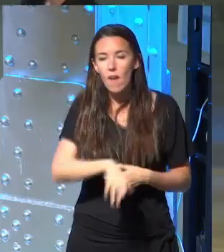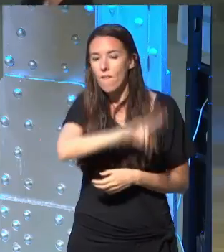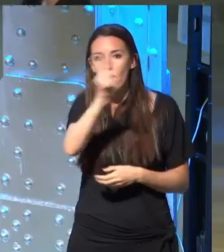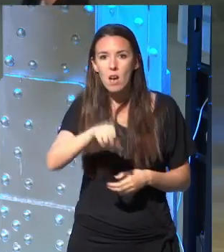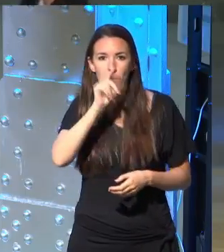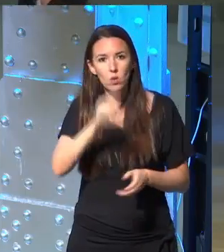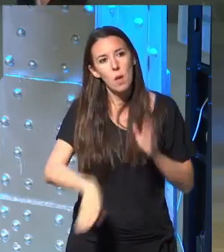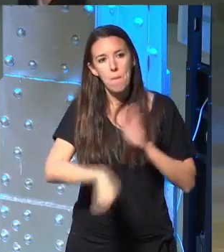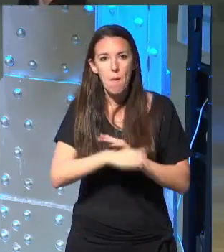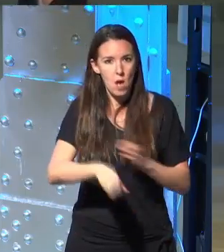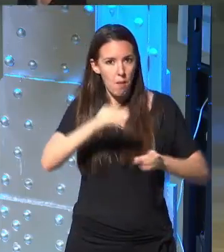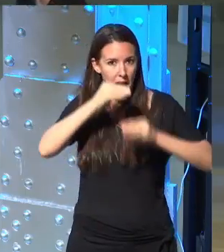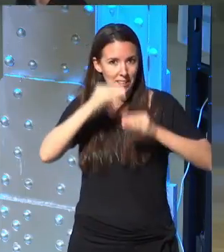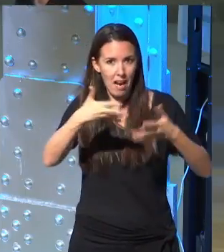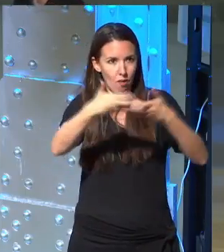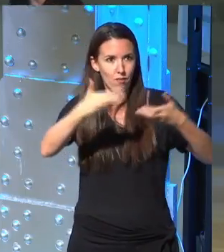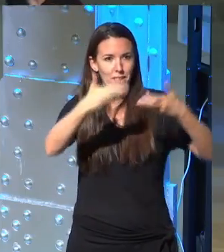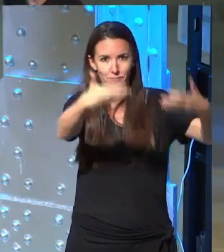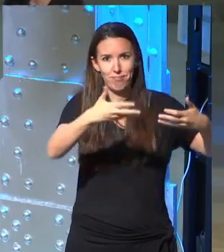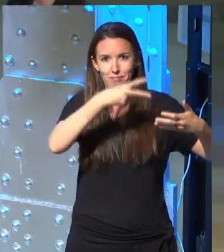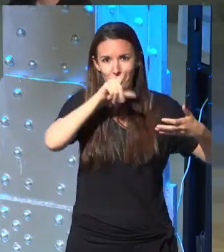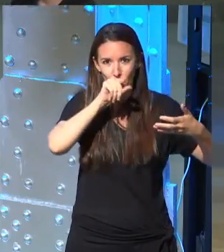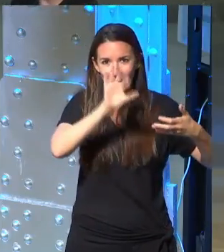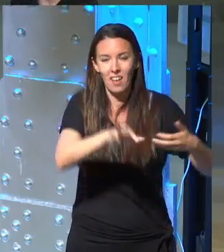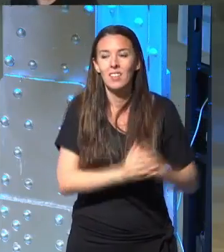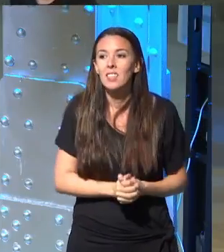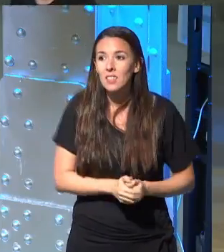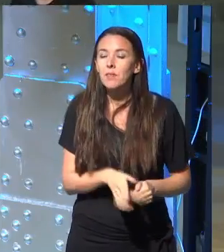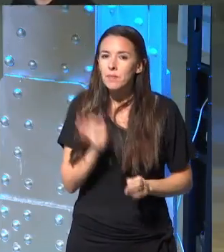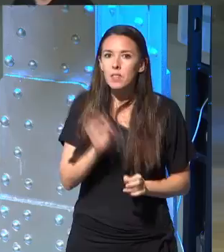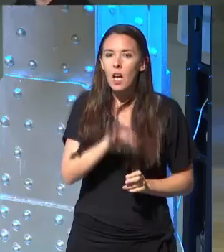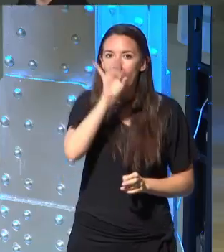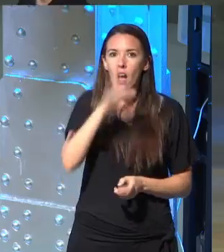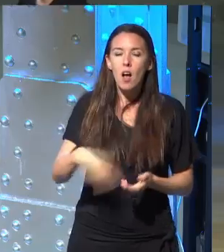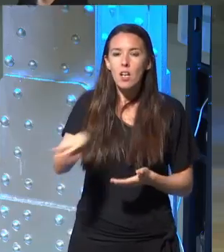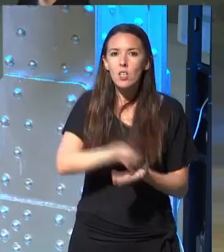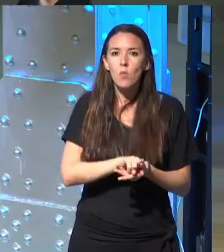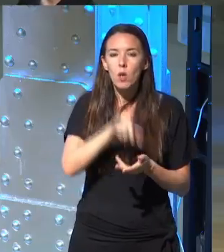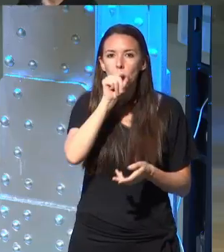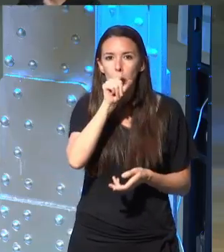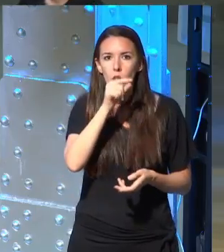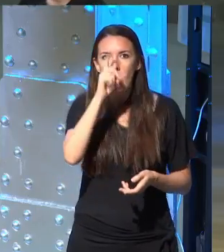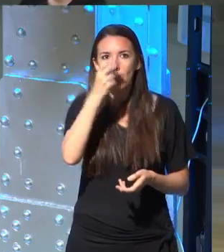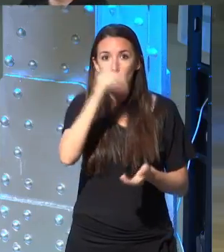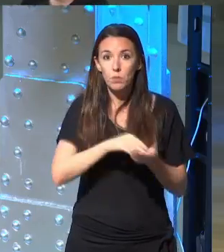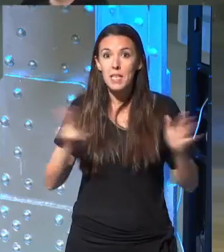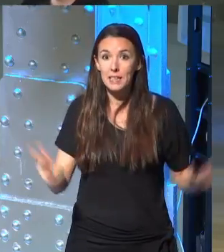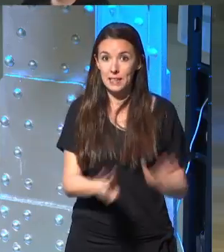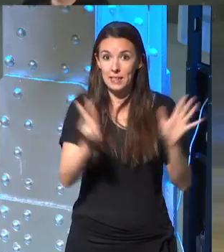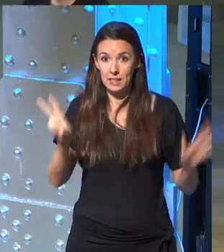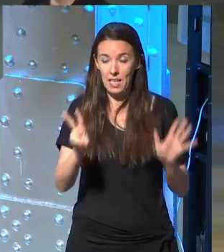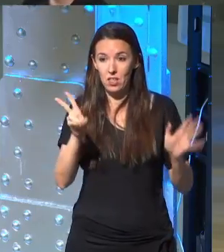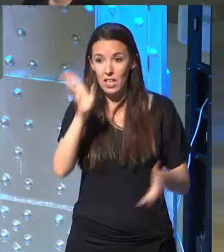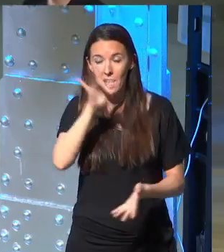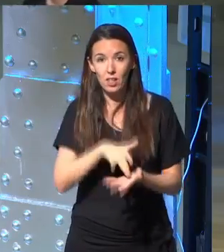tuitearlo, ¿no? Me voy a merendar. Me voy a merendar un bollo. Claro, en el fondo me di cuenta que recuperando... Claro, ese tipo de tweets son muy de Twitter 2007. Sí. Que eran